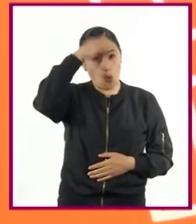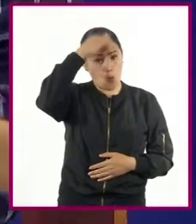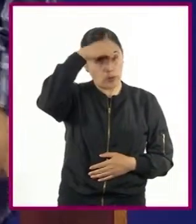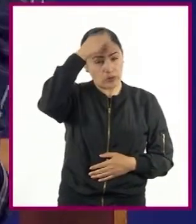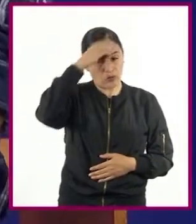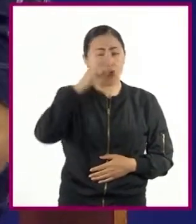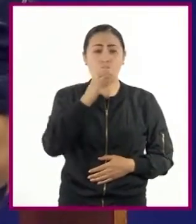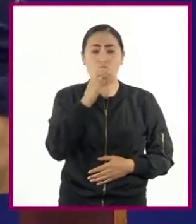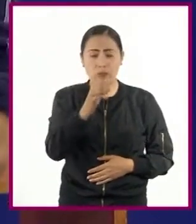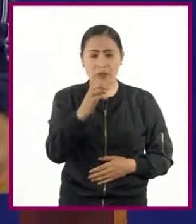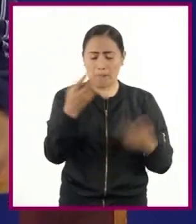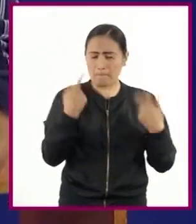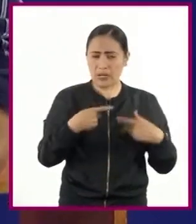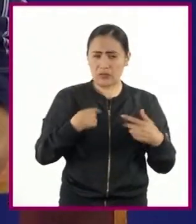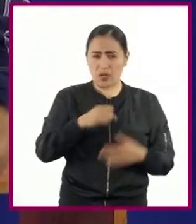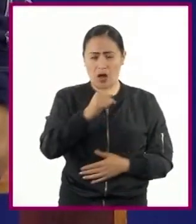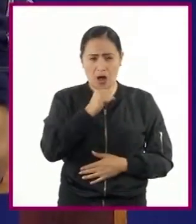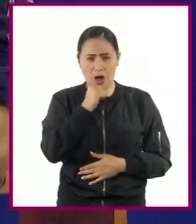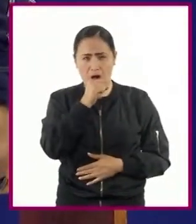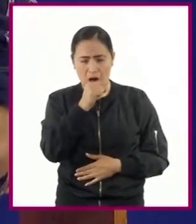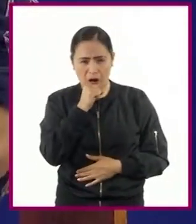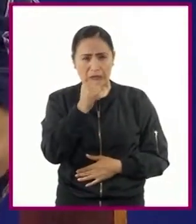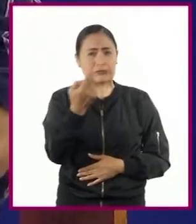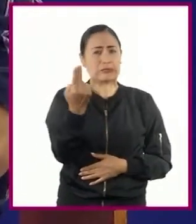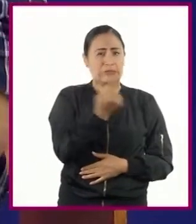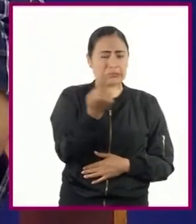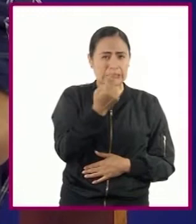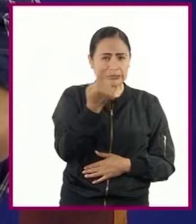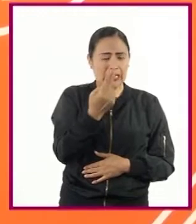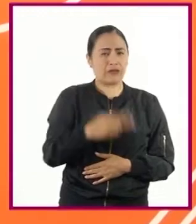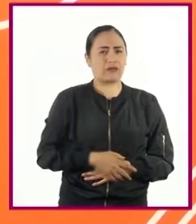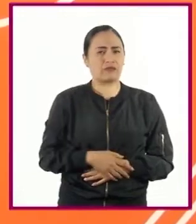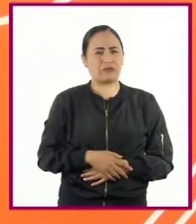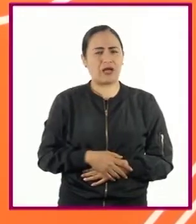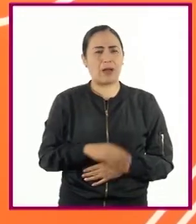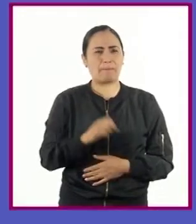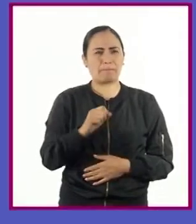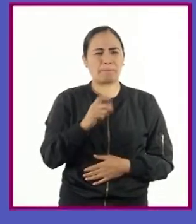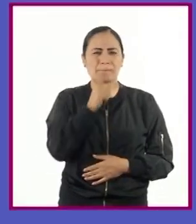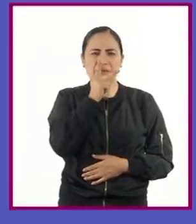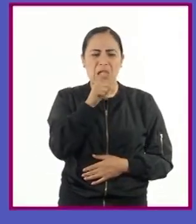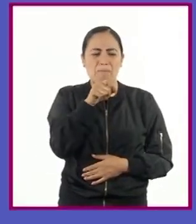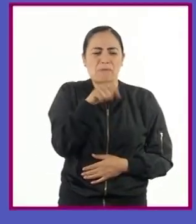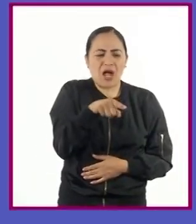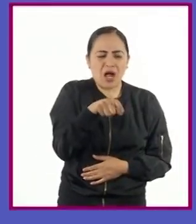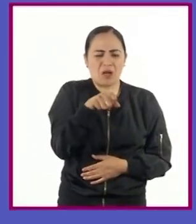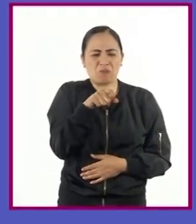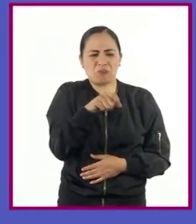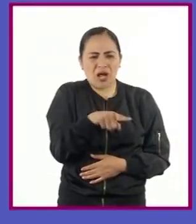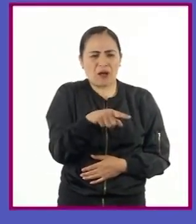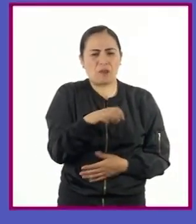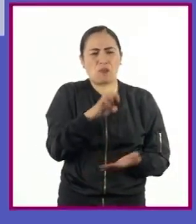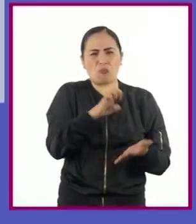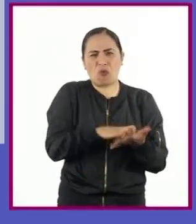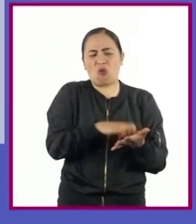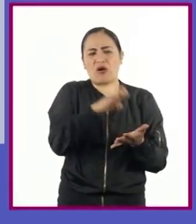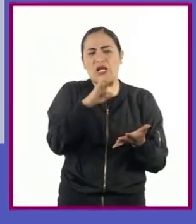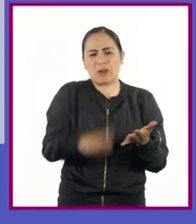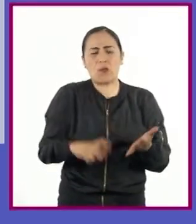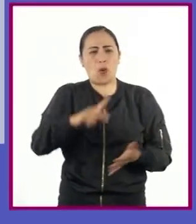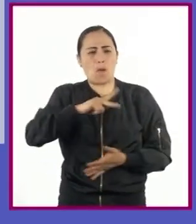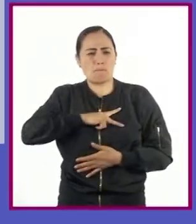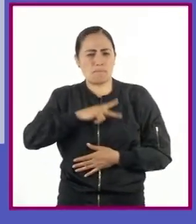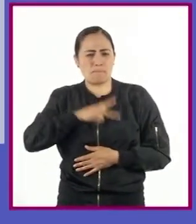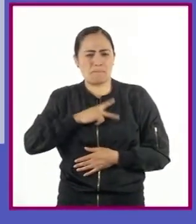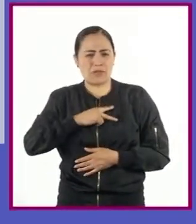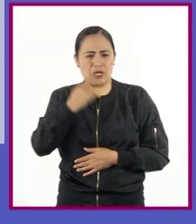comentario, los locutores deben cuidar el uso y abuso de redundancias y muletillas. Por ejemplo, Mi particular punto de vista